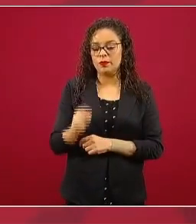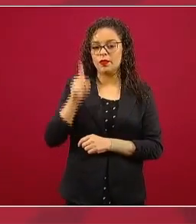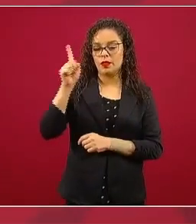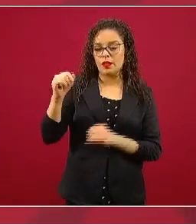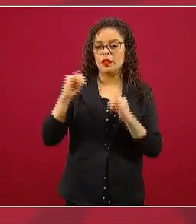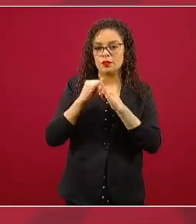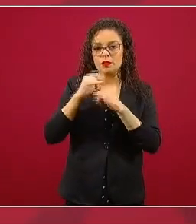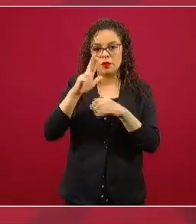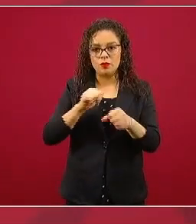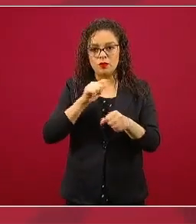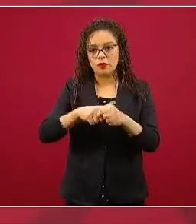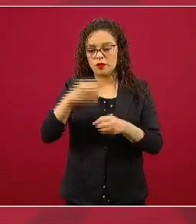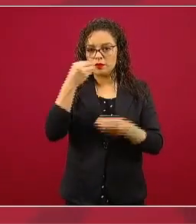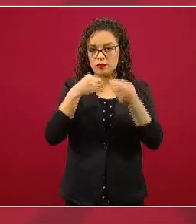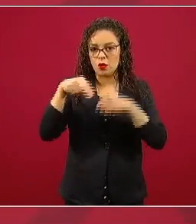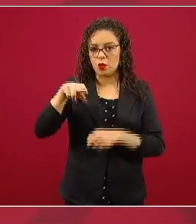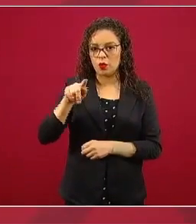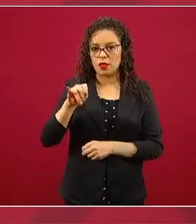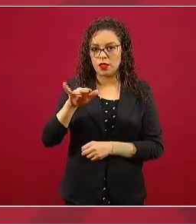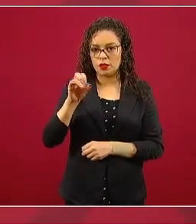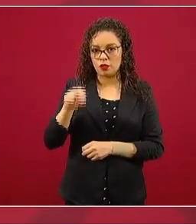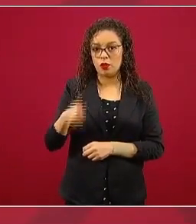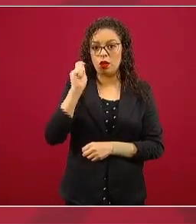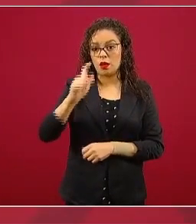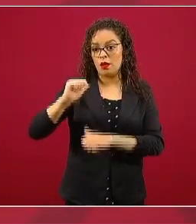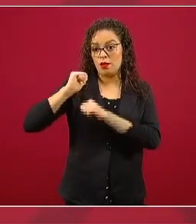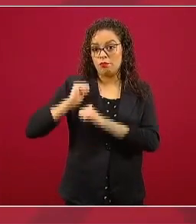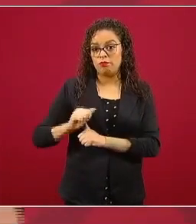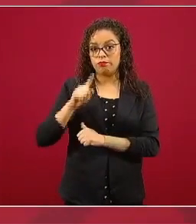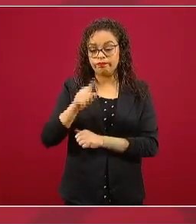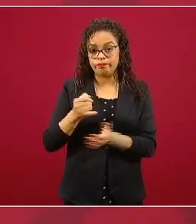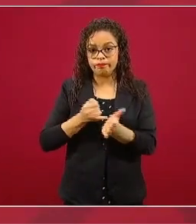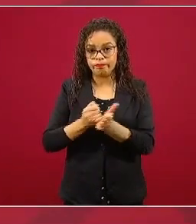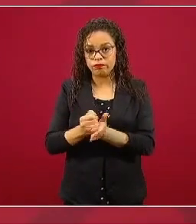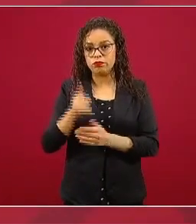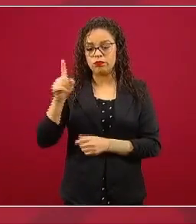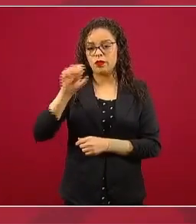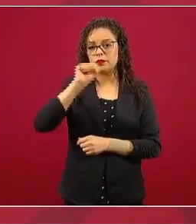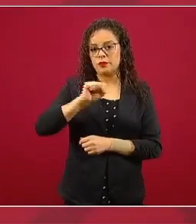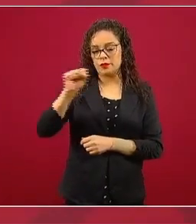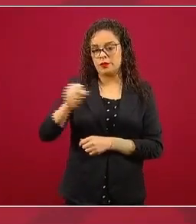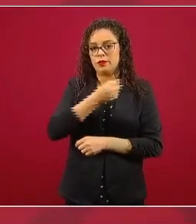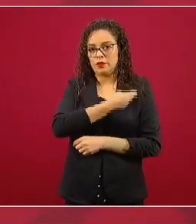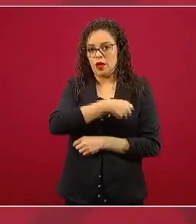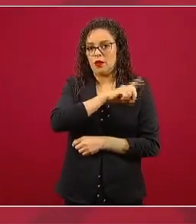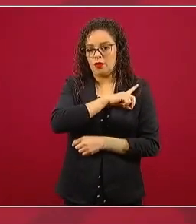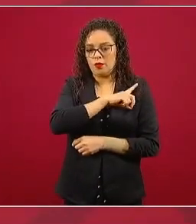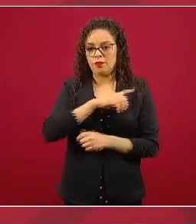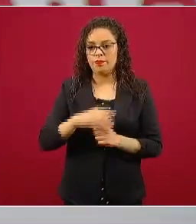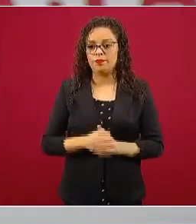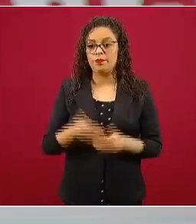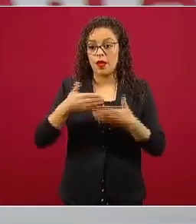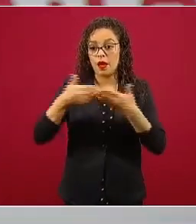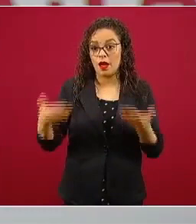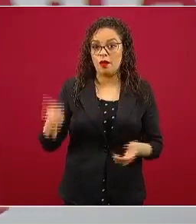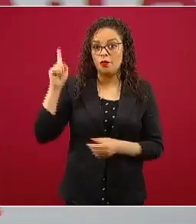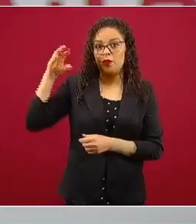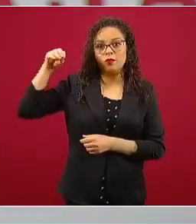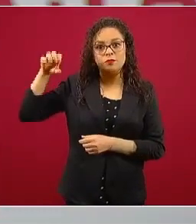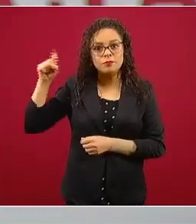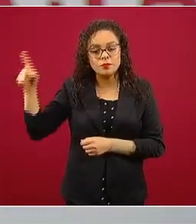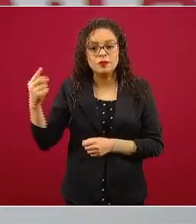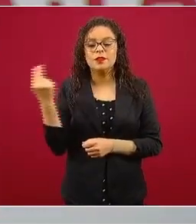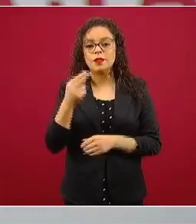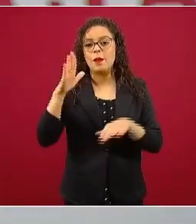Nutrición. Esa fue la resolución que tomó la Secretaría de Salud. Ahora hay una iniciativa de la Organización Mundial de la Salud, entonces vamos a ampliar el número